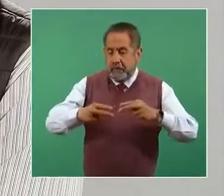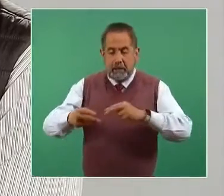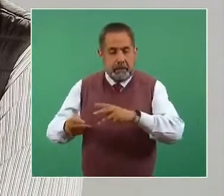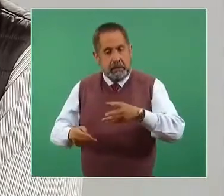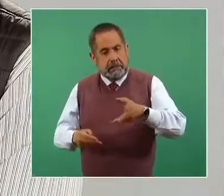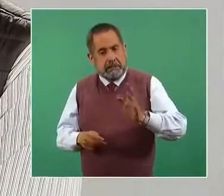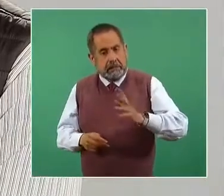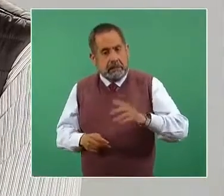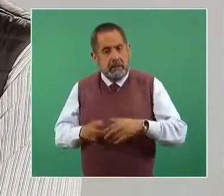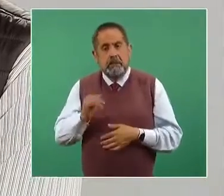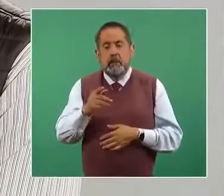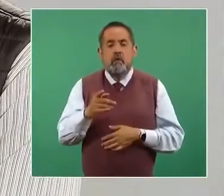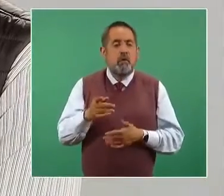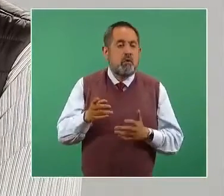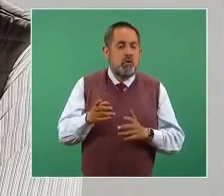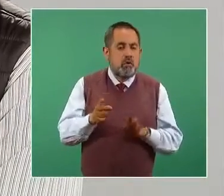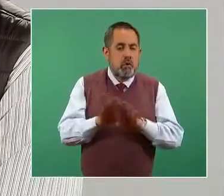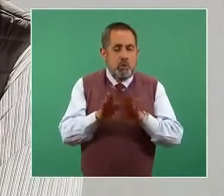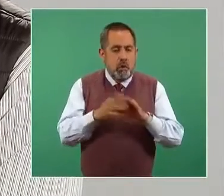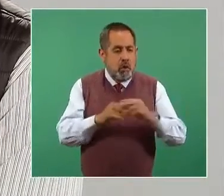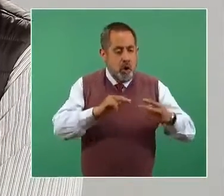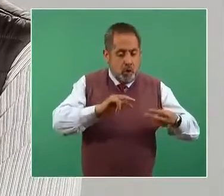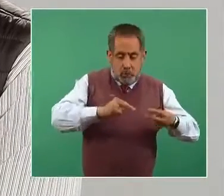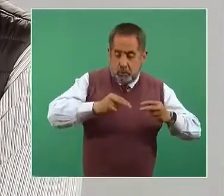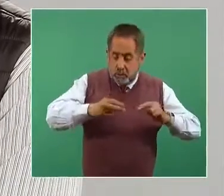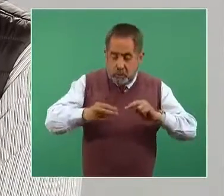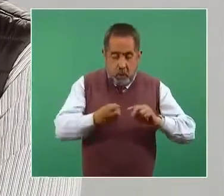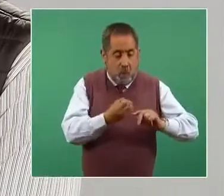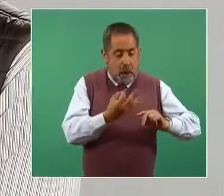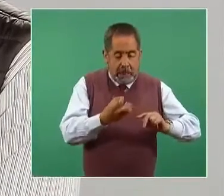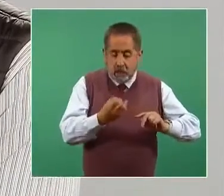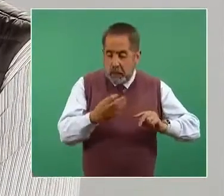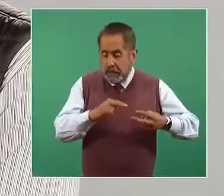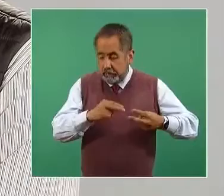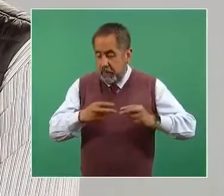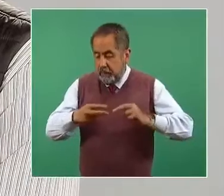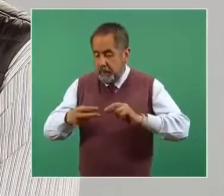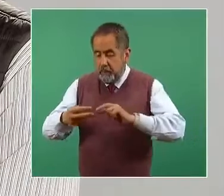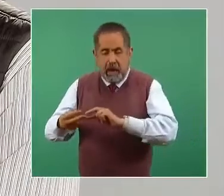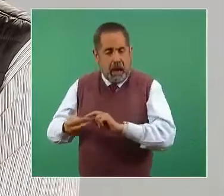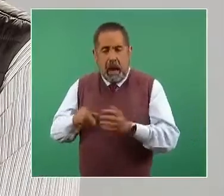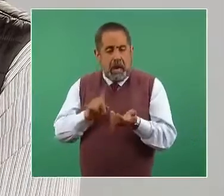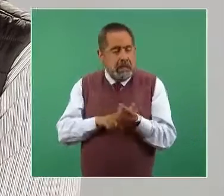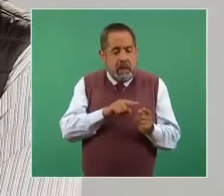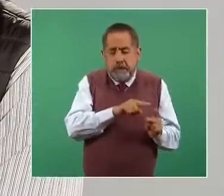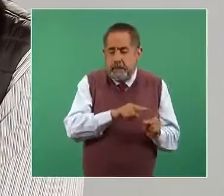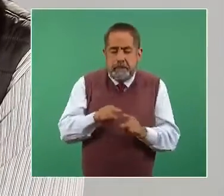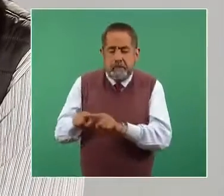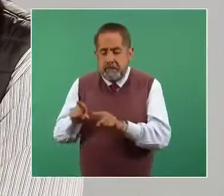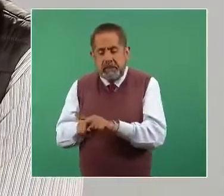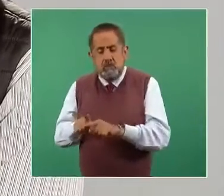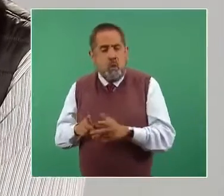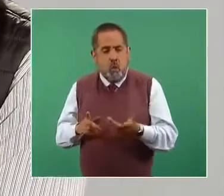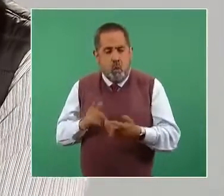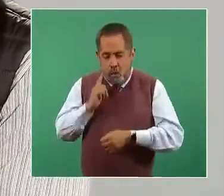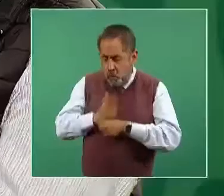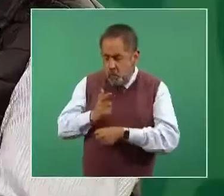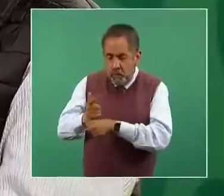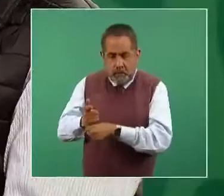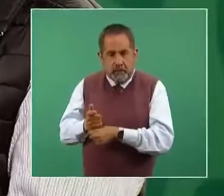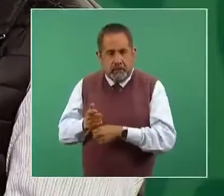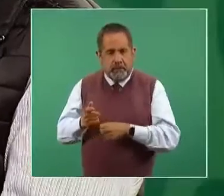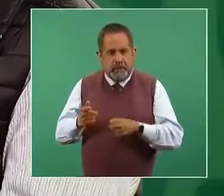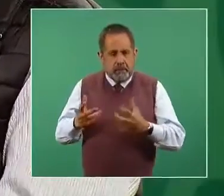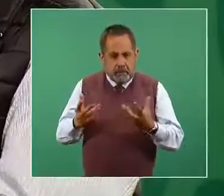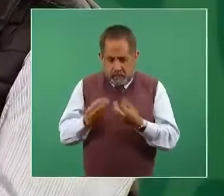es precisamente el número de mutaciones y las mutaciones específicas las que cuando se